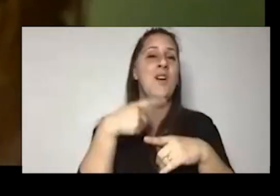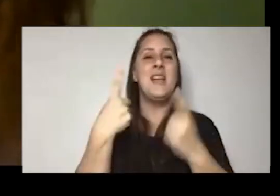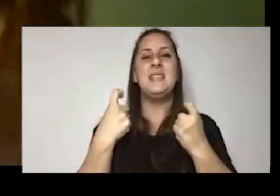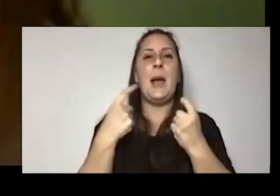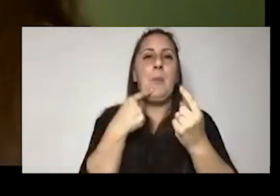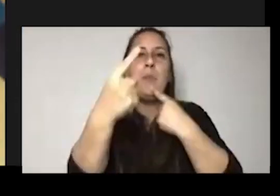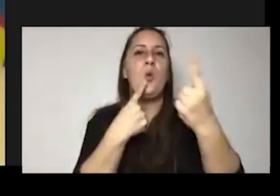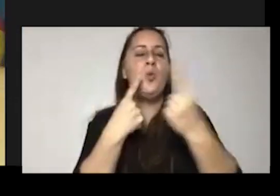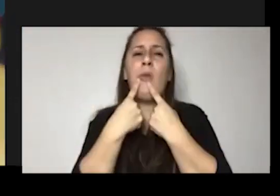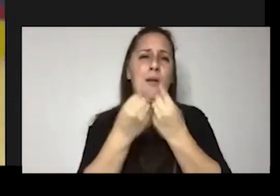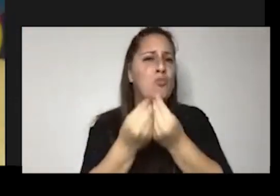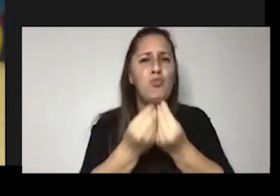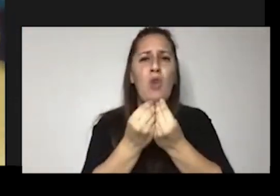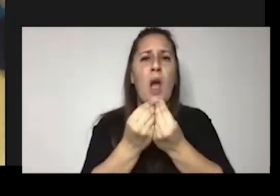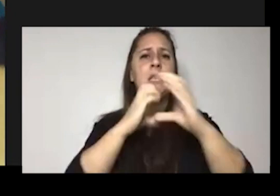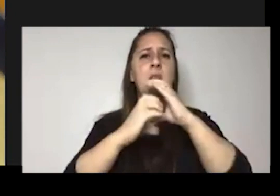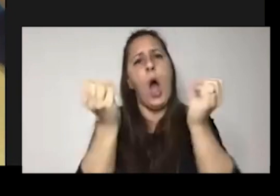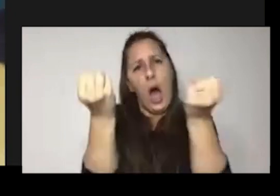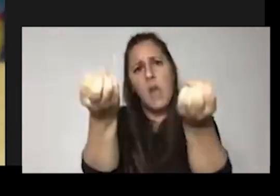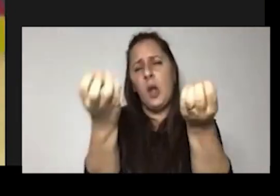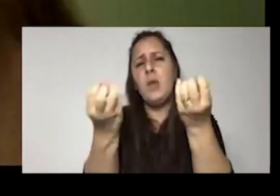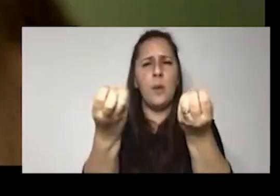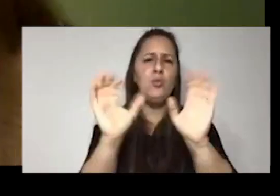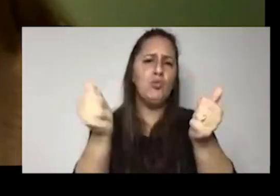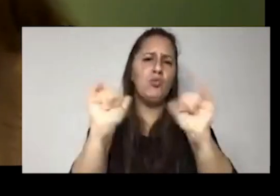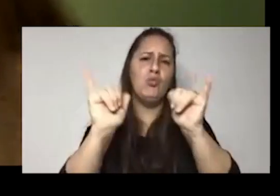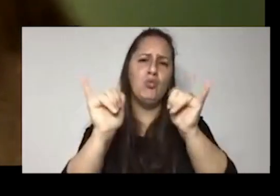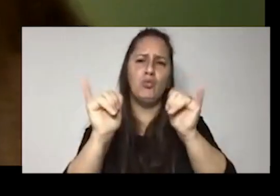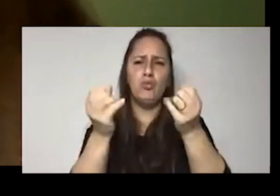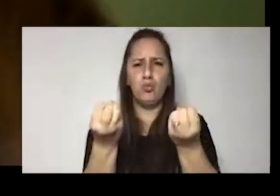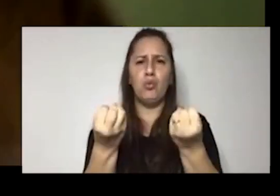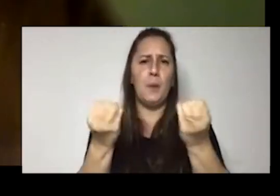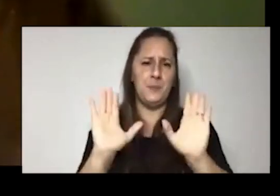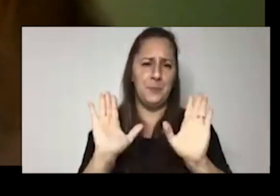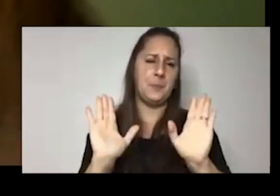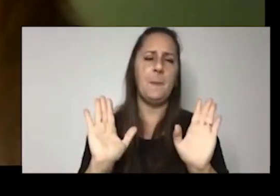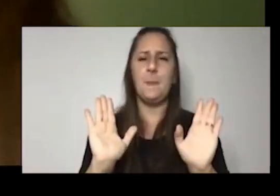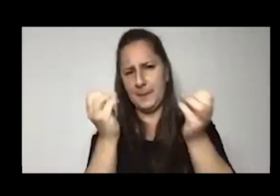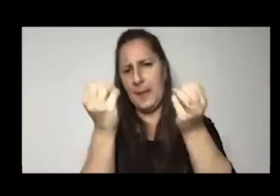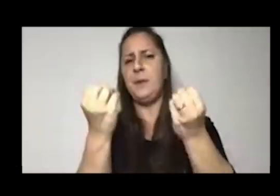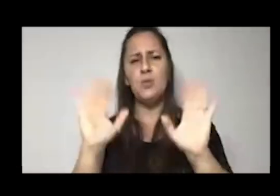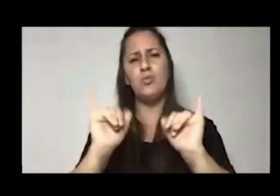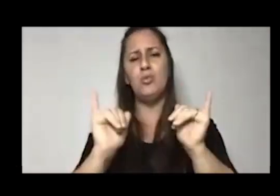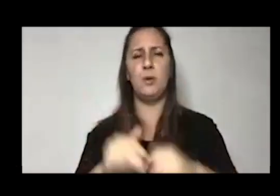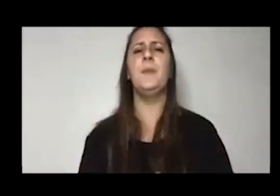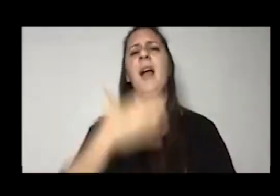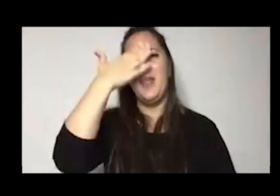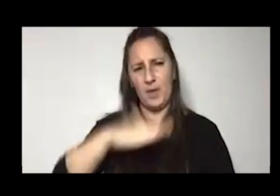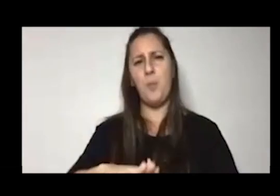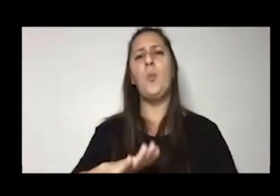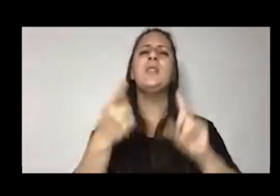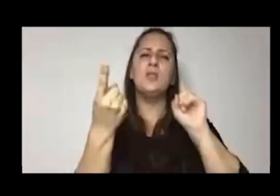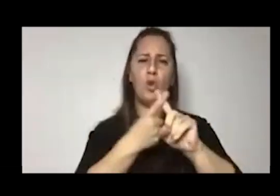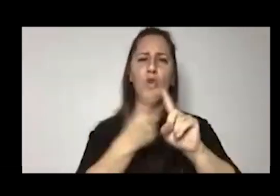Es una catarata de consultas y si no, vamos a... Perfecto. Después igual acá los chicos justamente van a